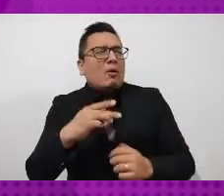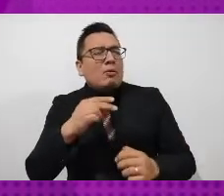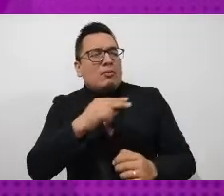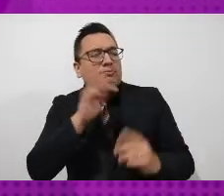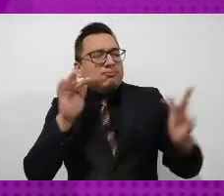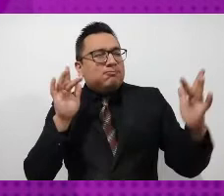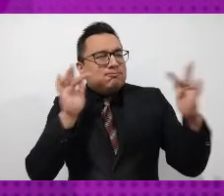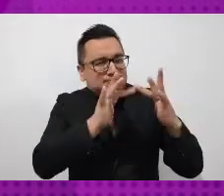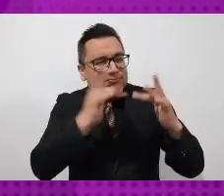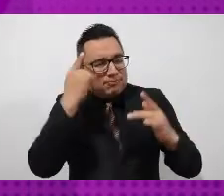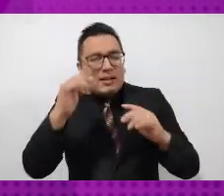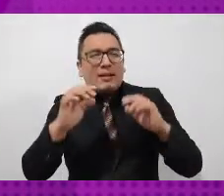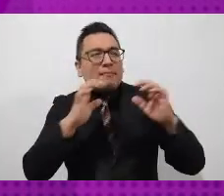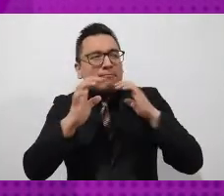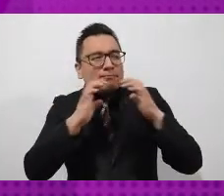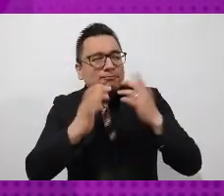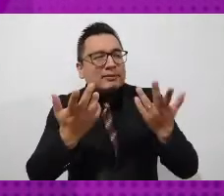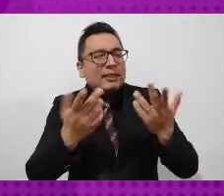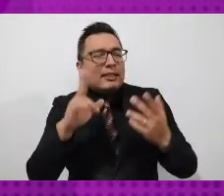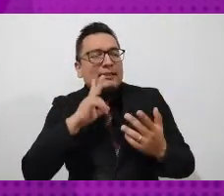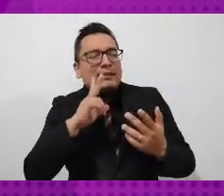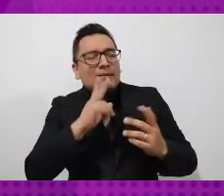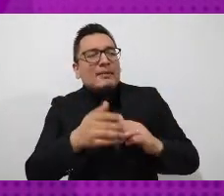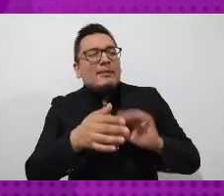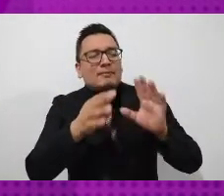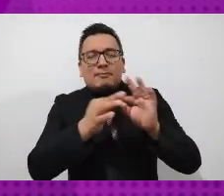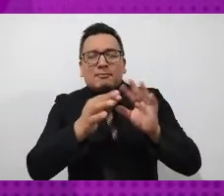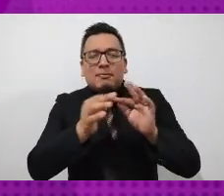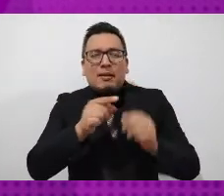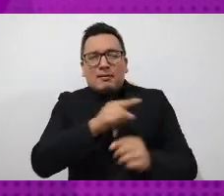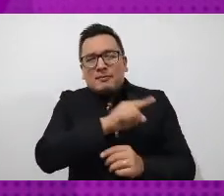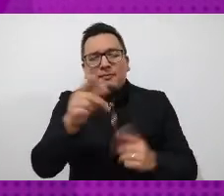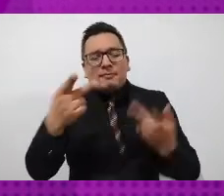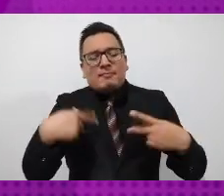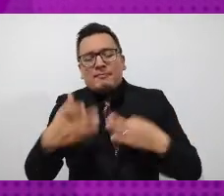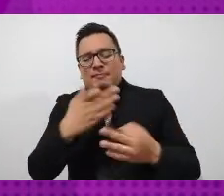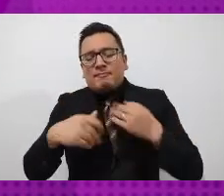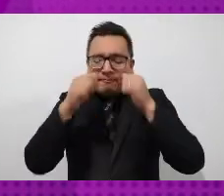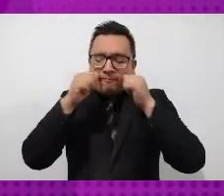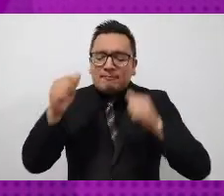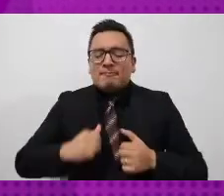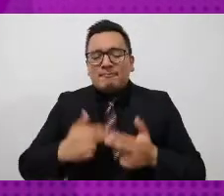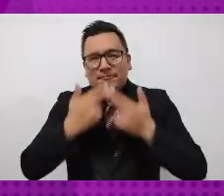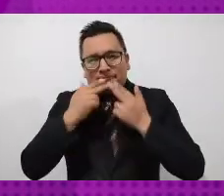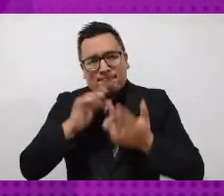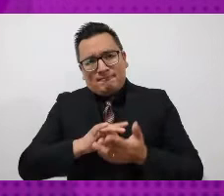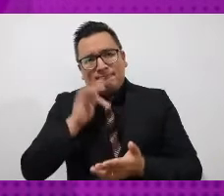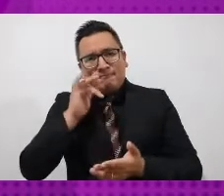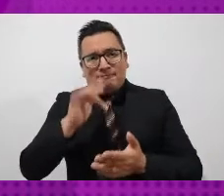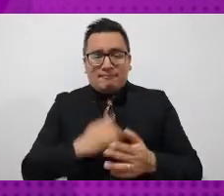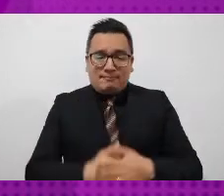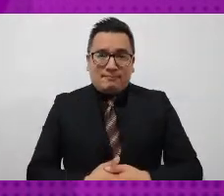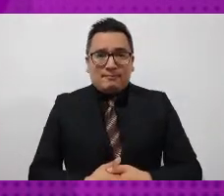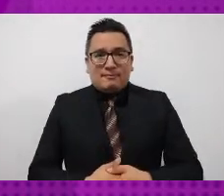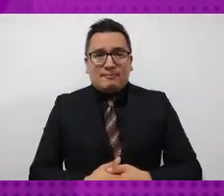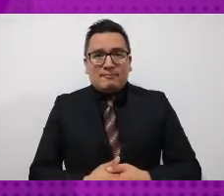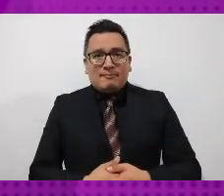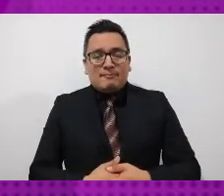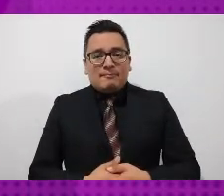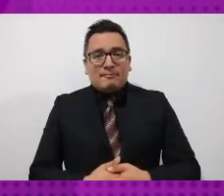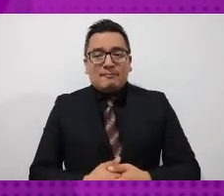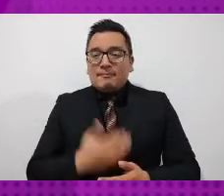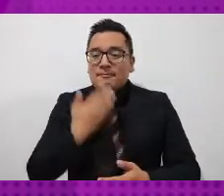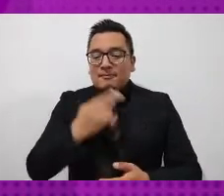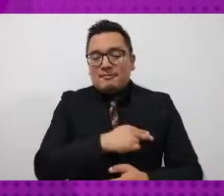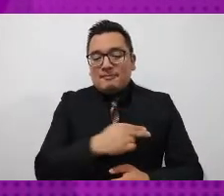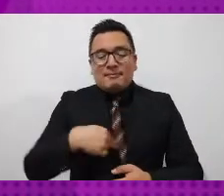poder saludar a todas las personas que amablemente nos hacen favor de vernos y escucharnos en este programa de La Urna. Claro que sí, siempre